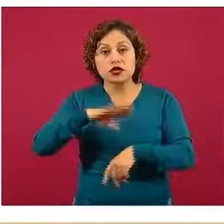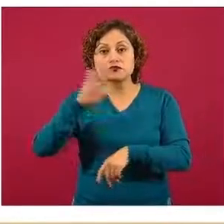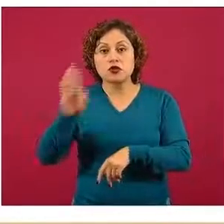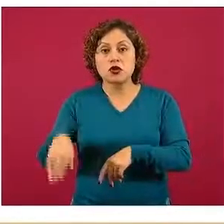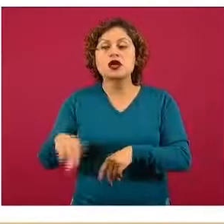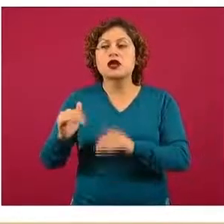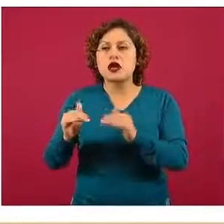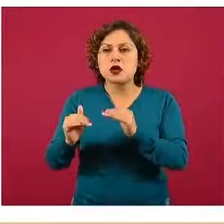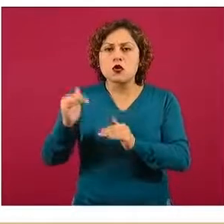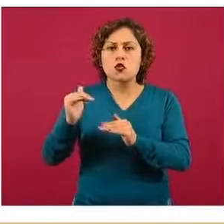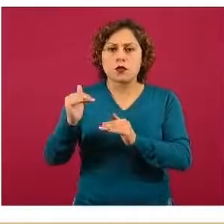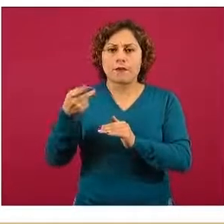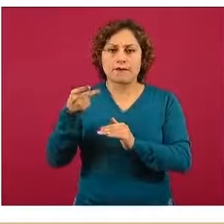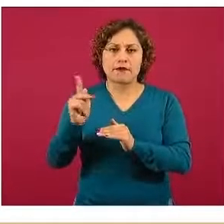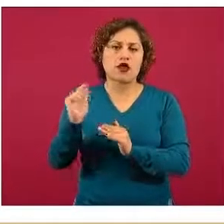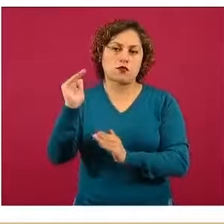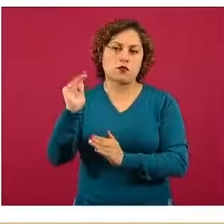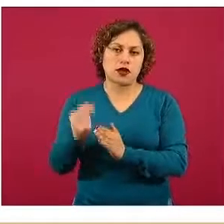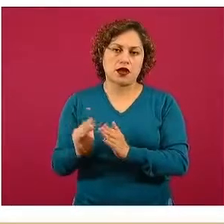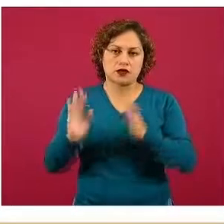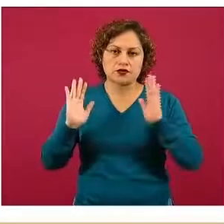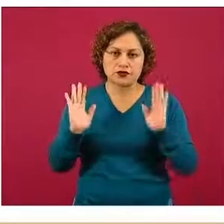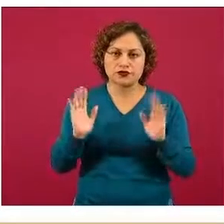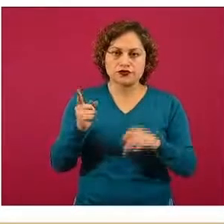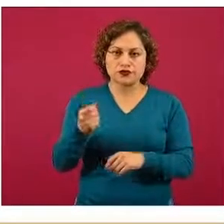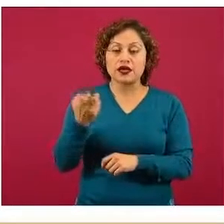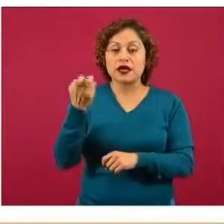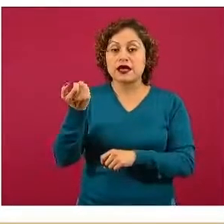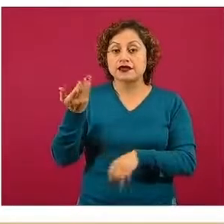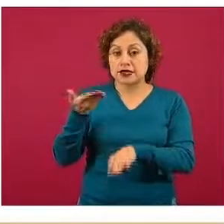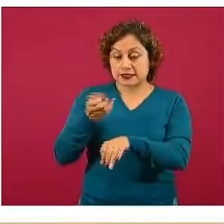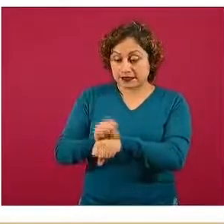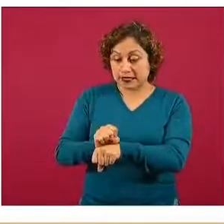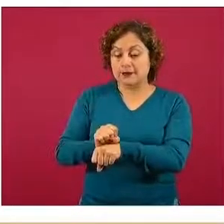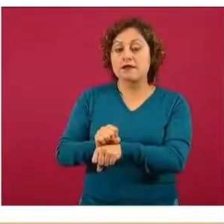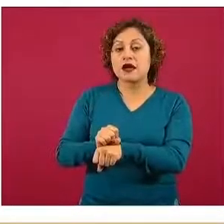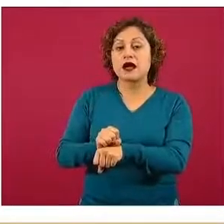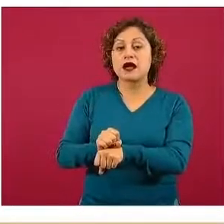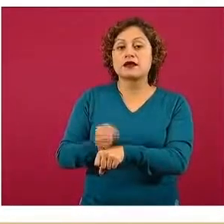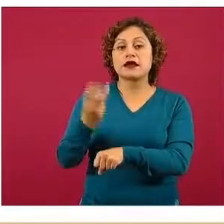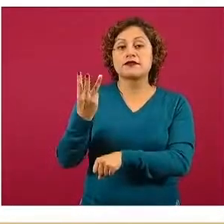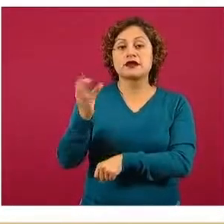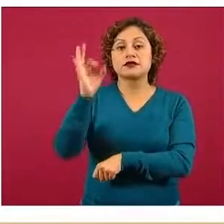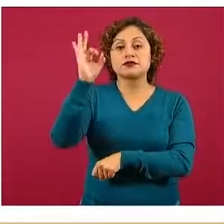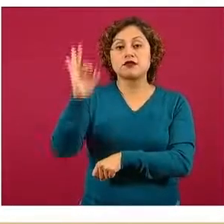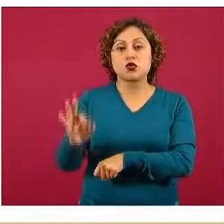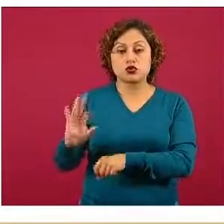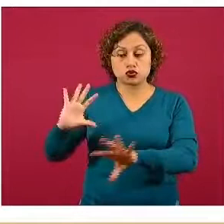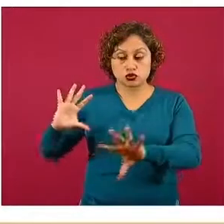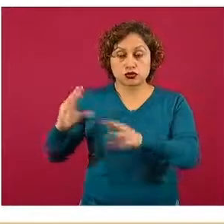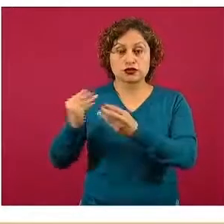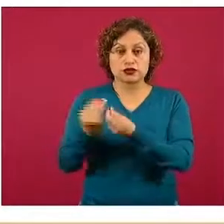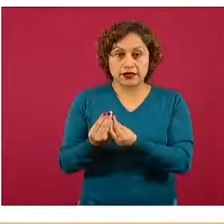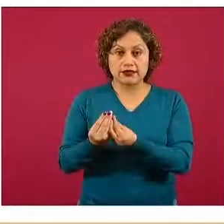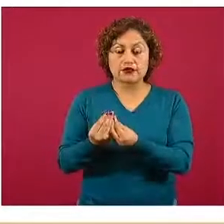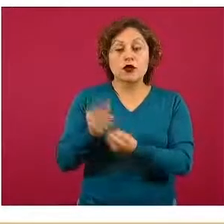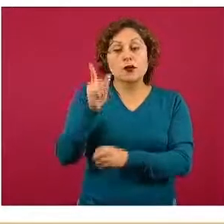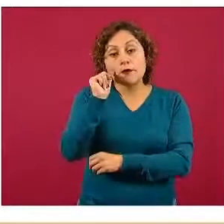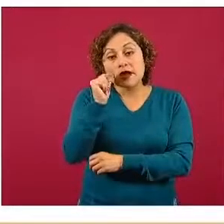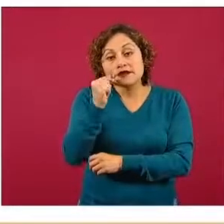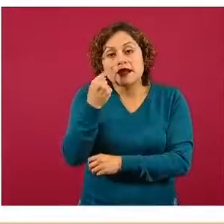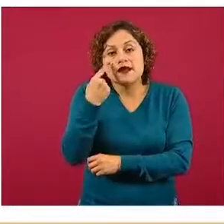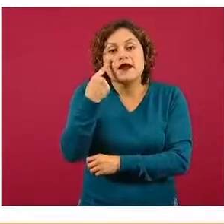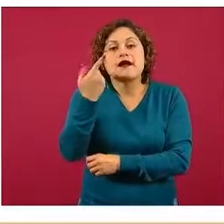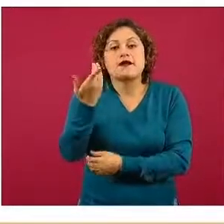pero este incremento es menor, estamos cerrando la semana con un más 3%, e igualmente el día de mañana